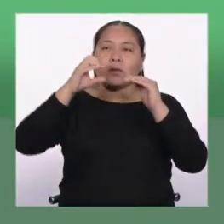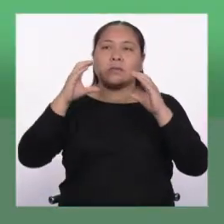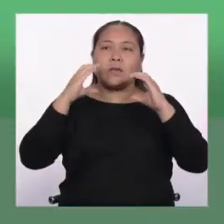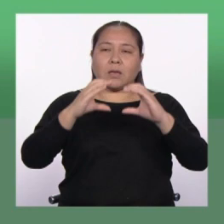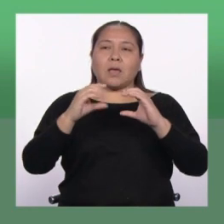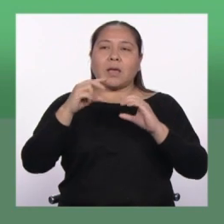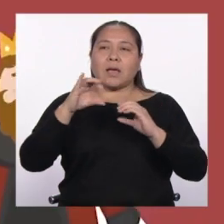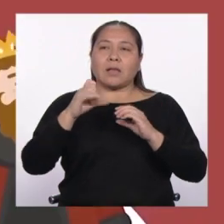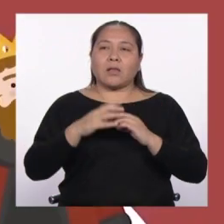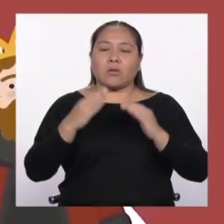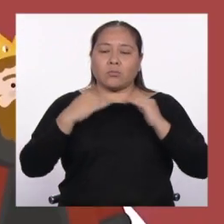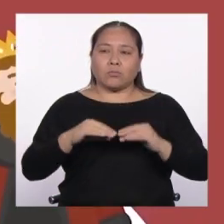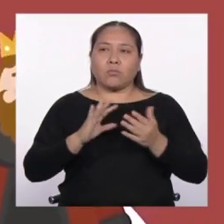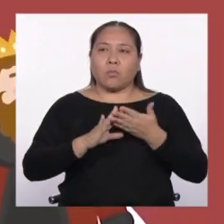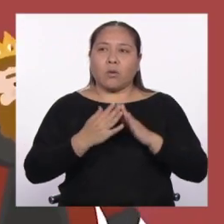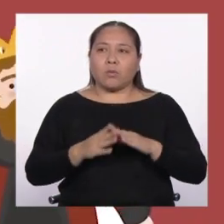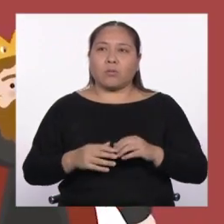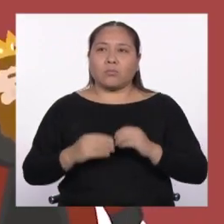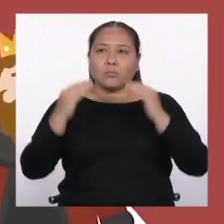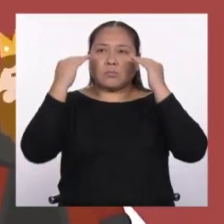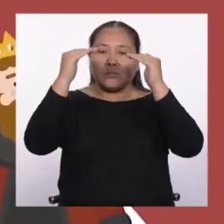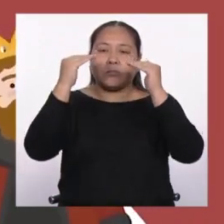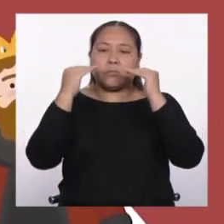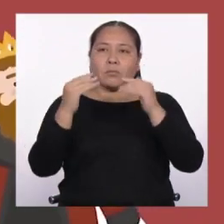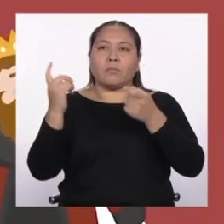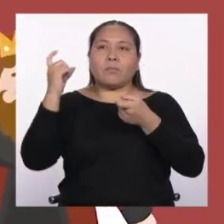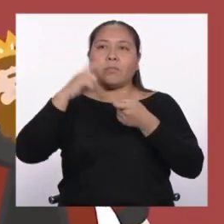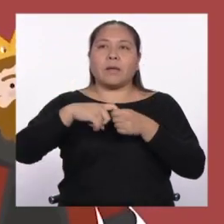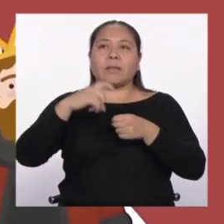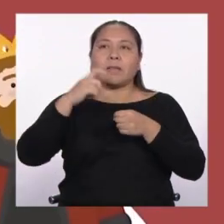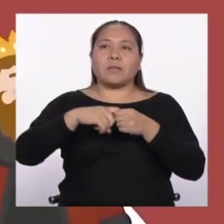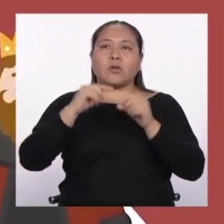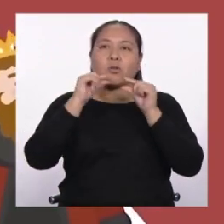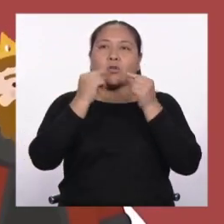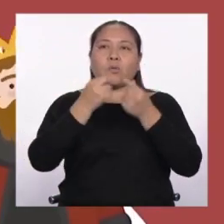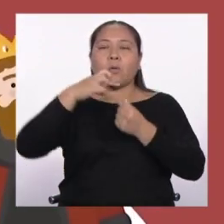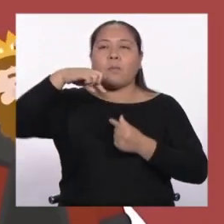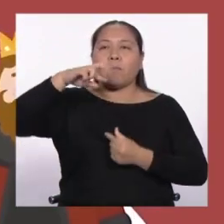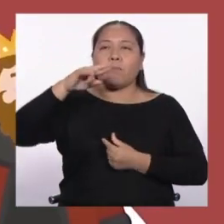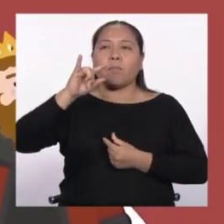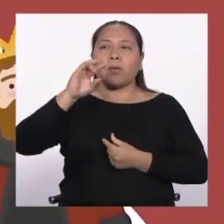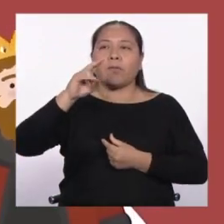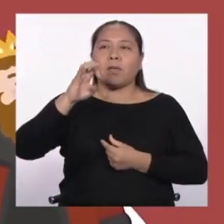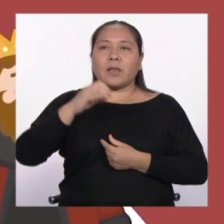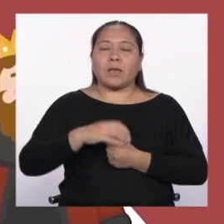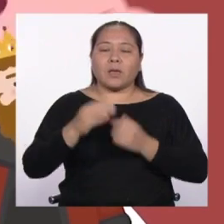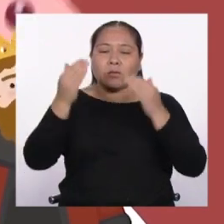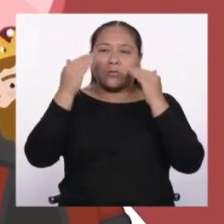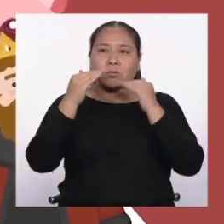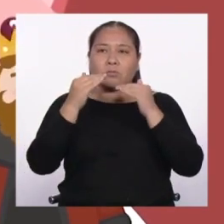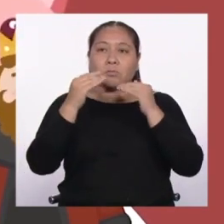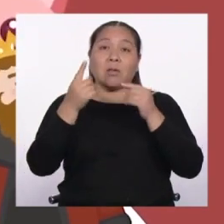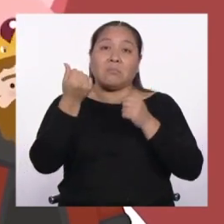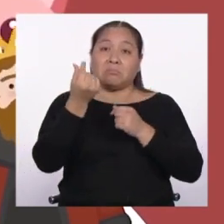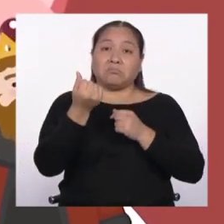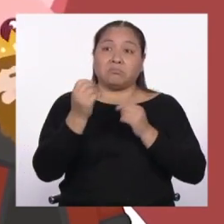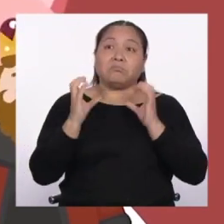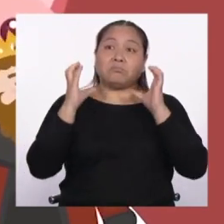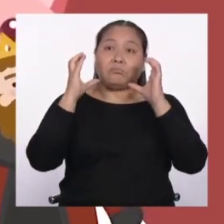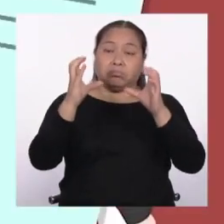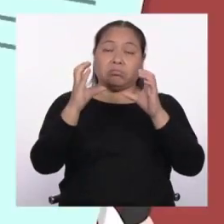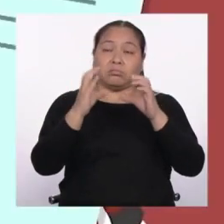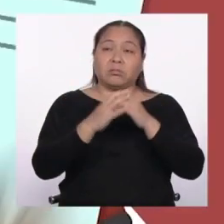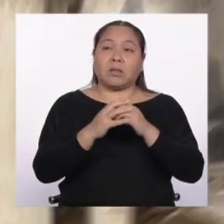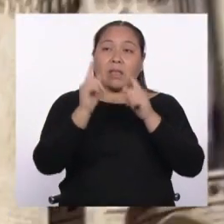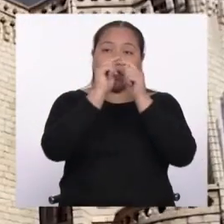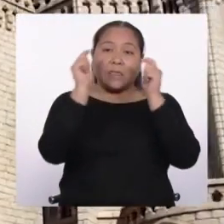clero y el pueblo. Los dos primeros pertenecían a un grupo conocido como los privilegiados, porque tenían la alcancía bien gorda,